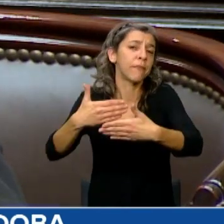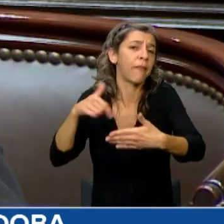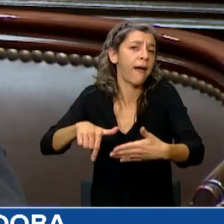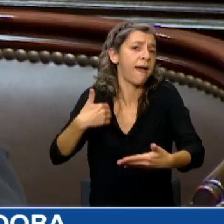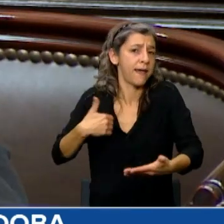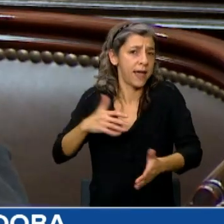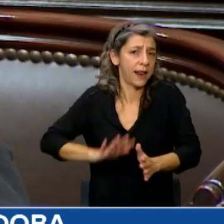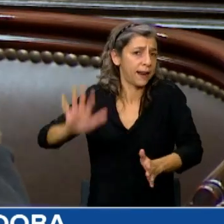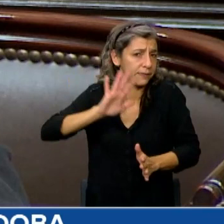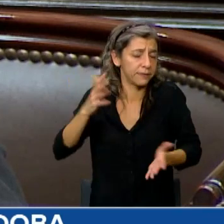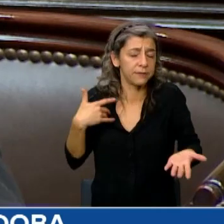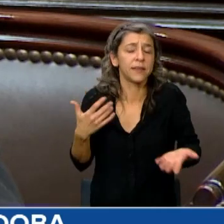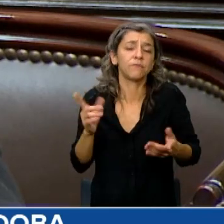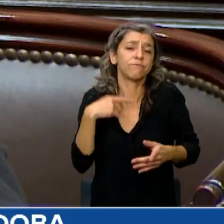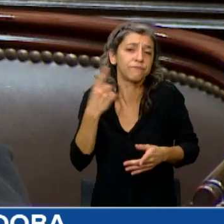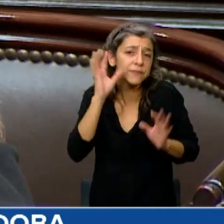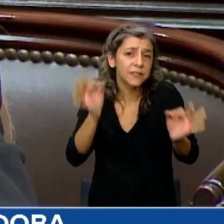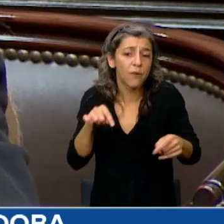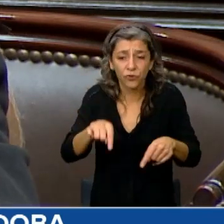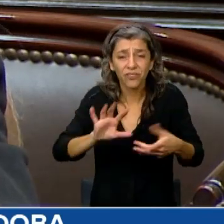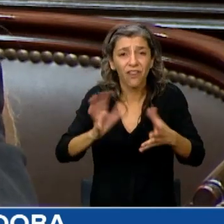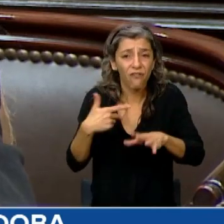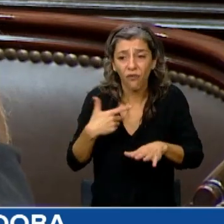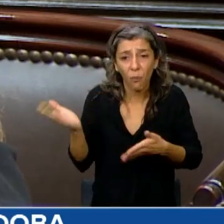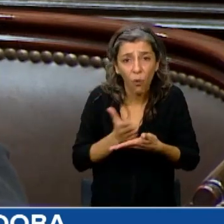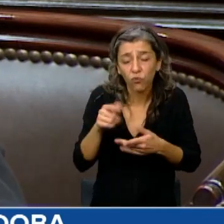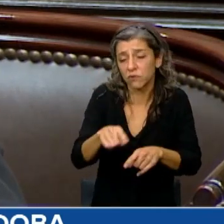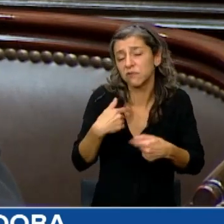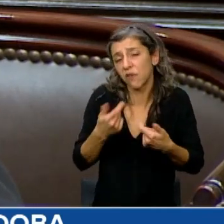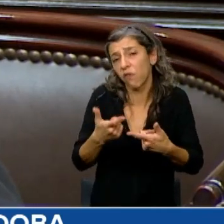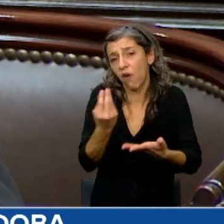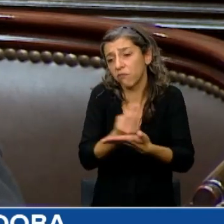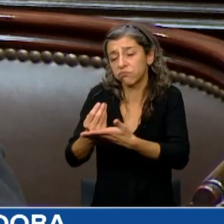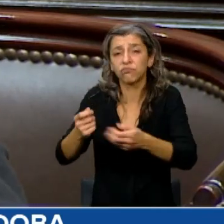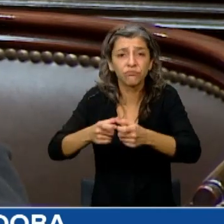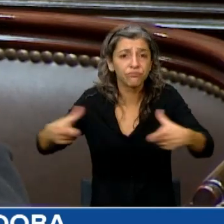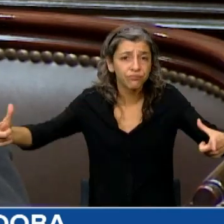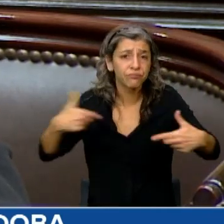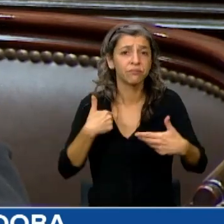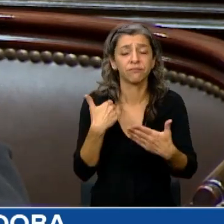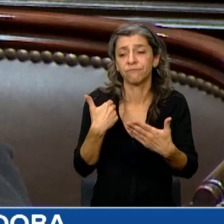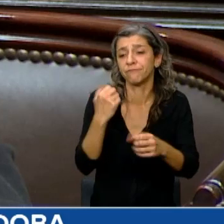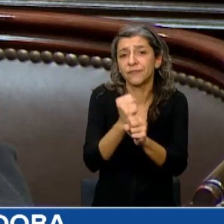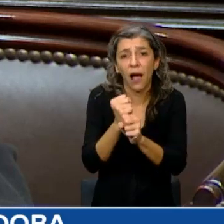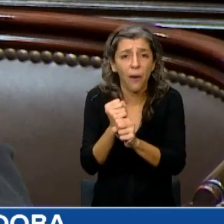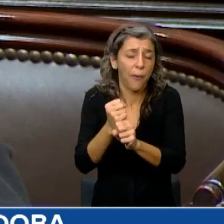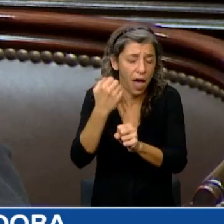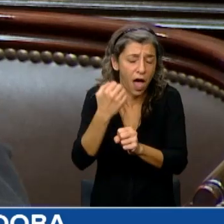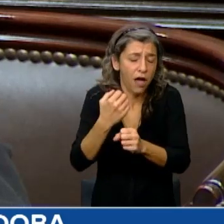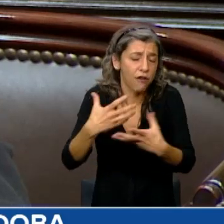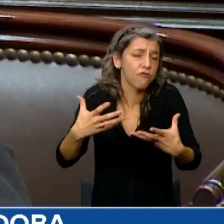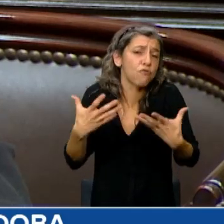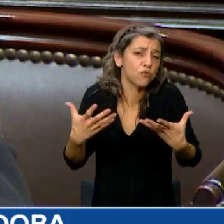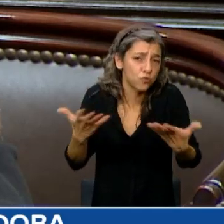justamente la producción orgánica genera valor agregado, genera empleo porque es intensivo en mano de obra y además genera